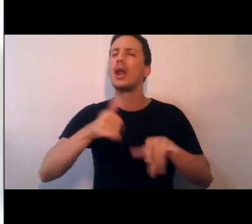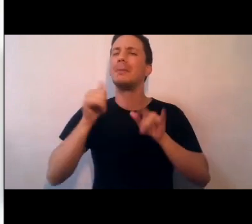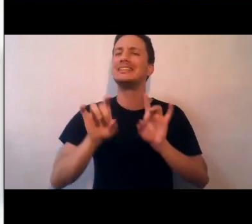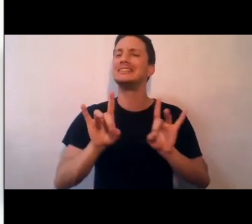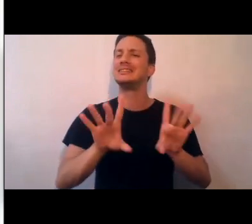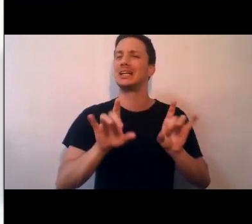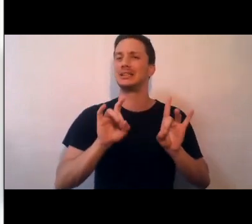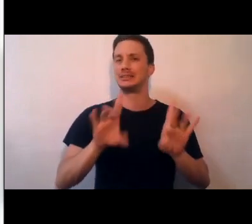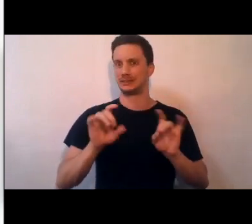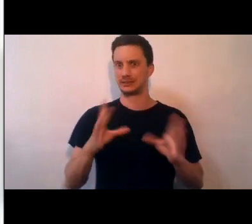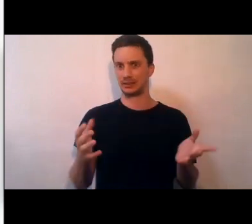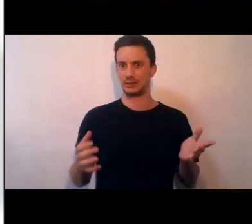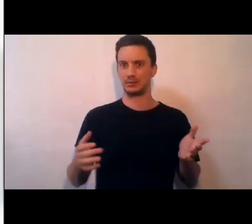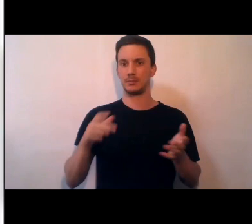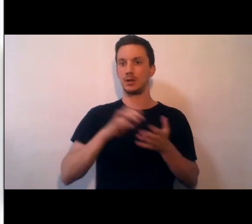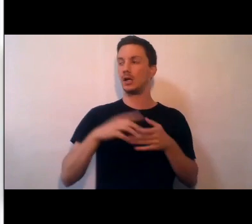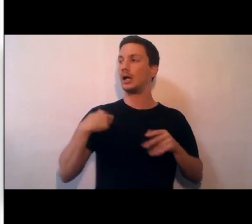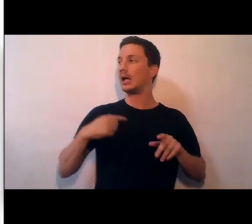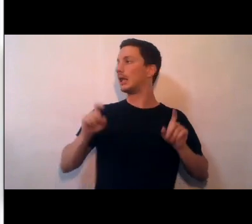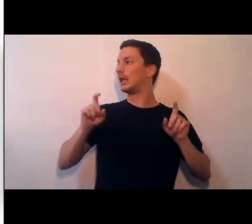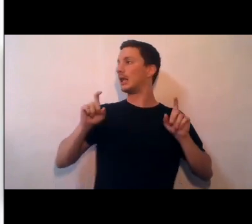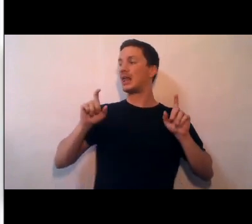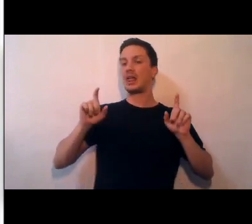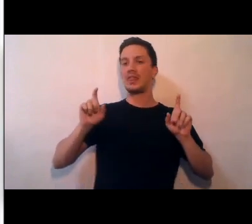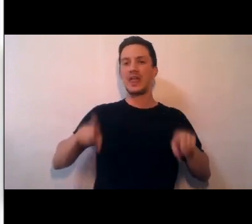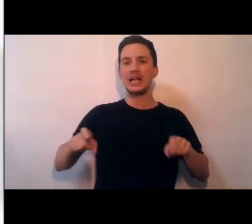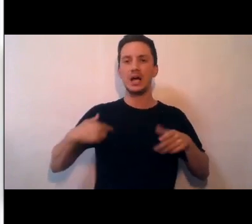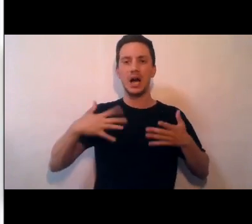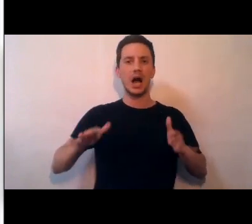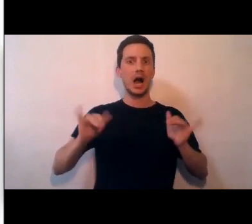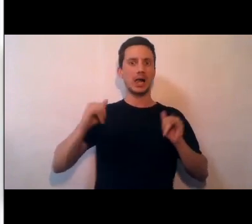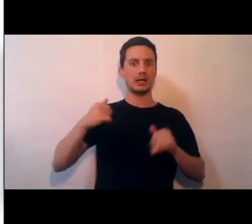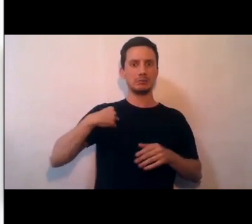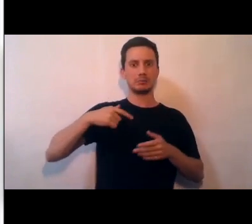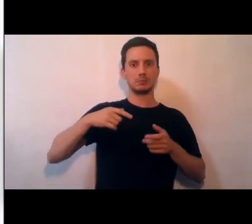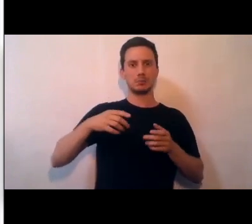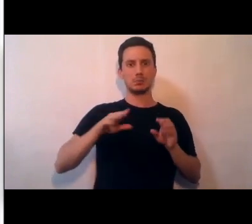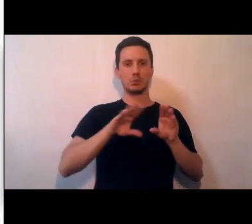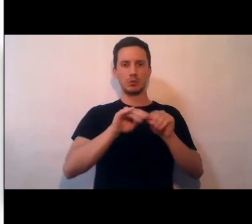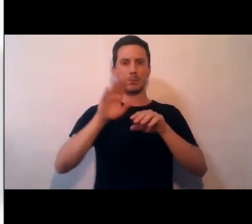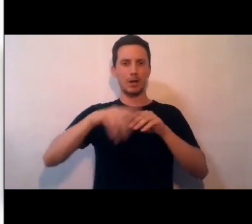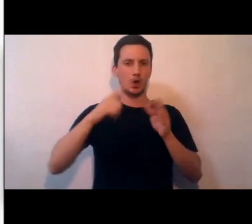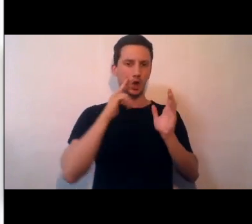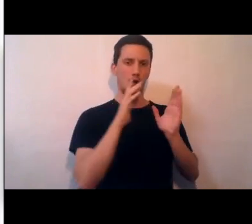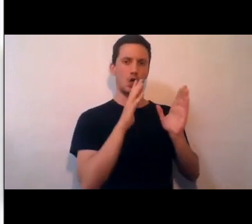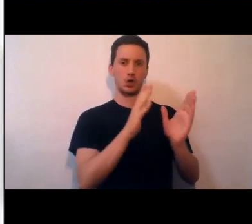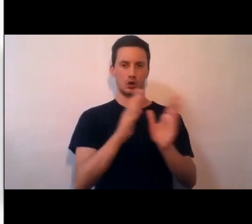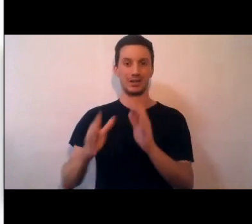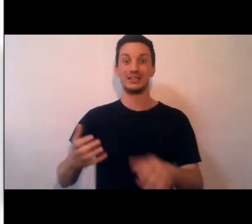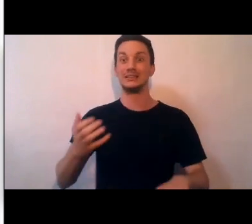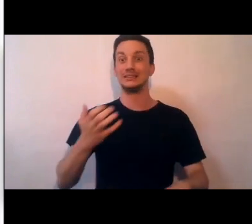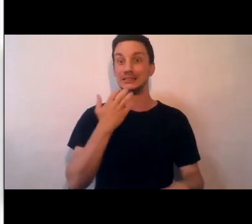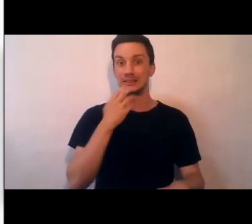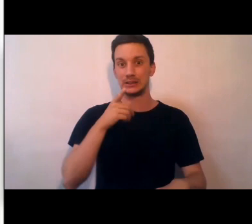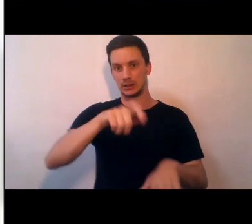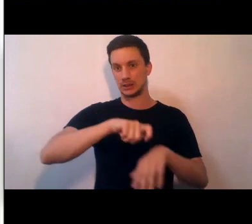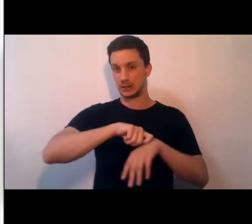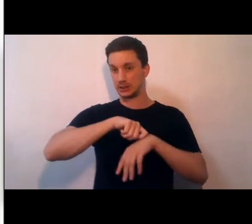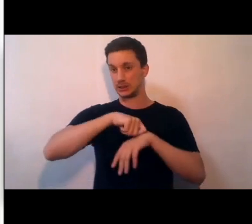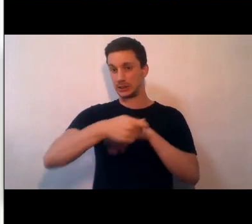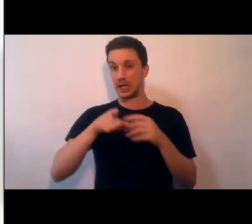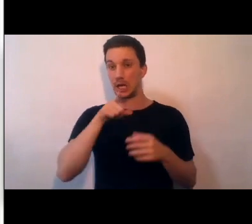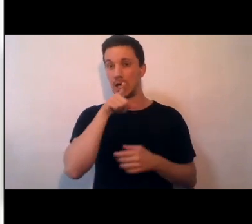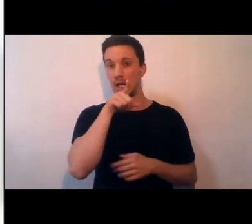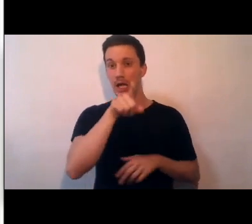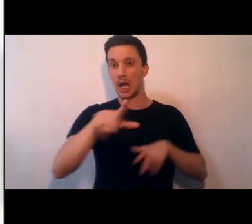hacer un poco de descanso de corticoides para alternarlos, para ahorrar corticoides. Y luego en casos de dermatitis atópica grave,